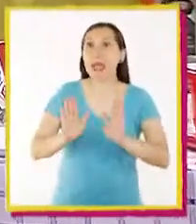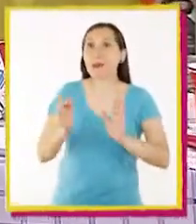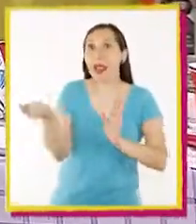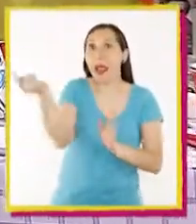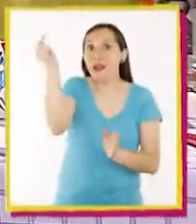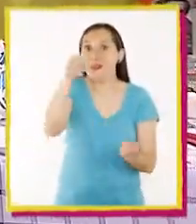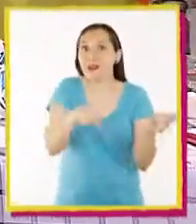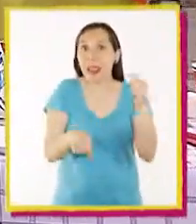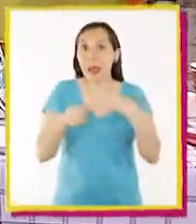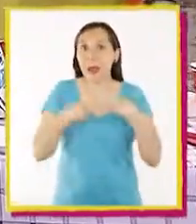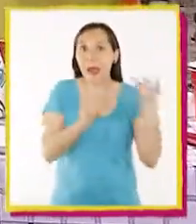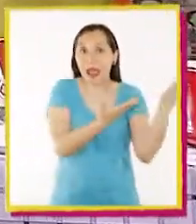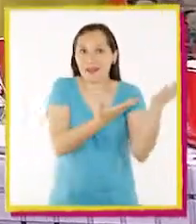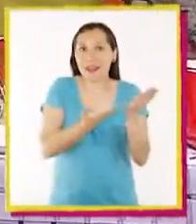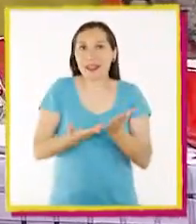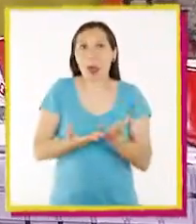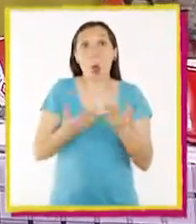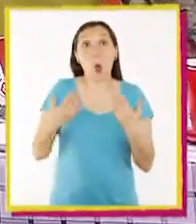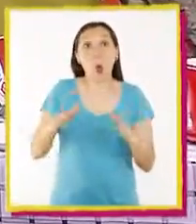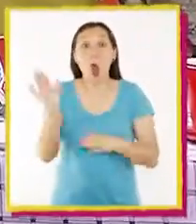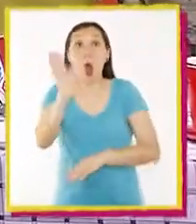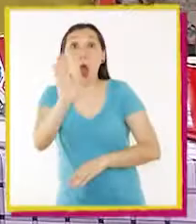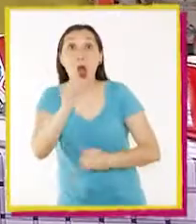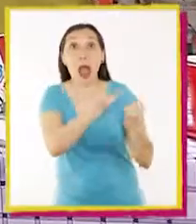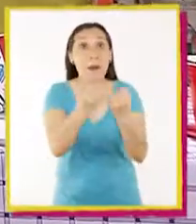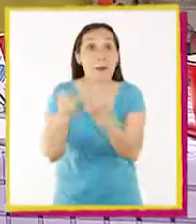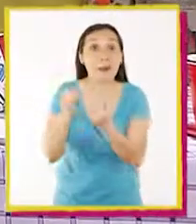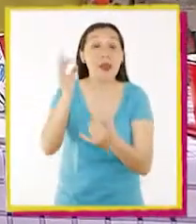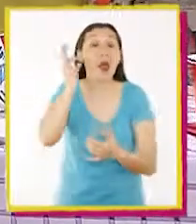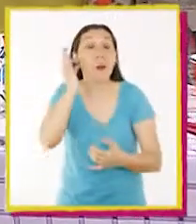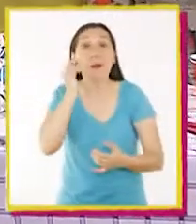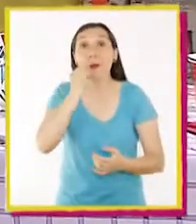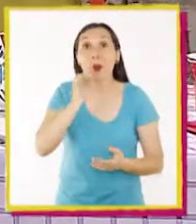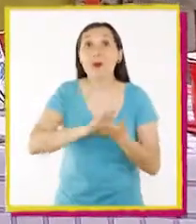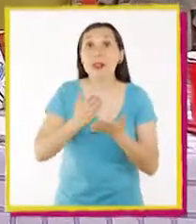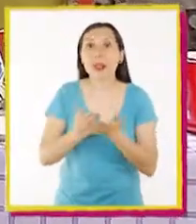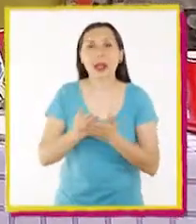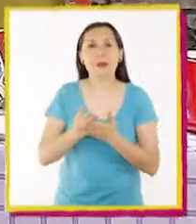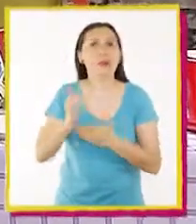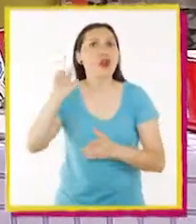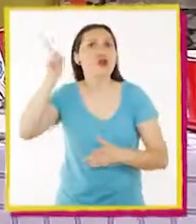Ahora a esperar a que lleguen los invitados. ¡Oh! Hola amigos y amigas, ¿cómo están?